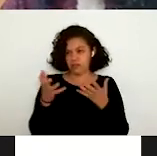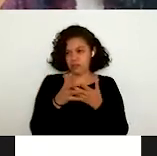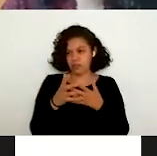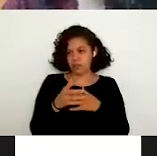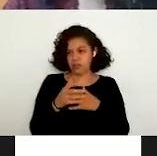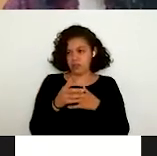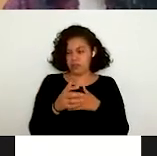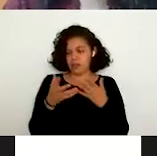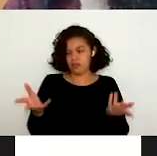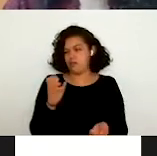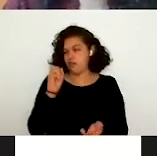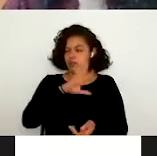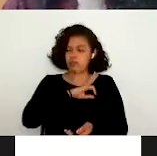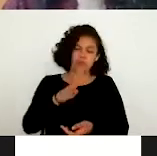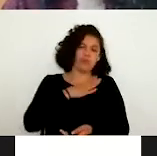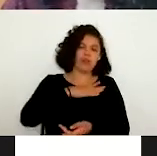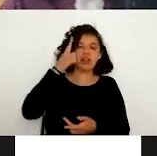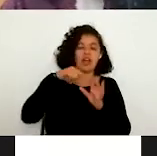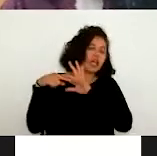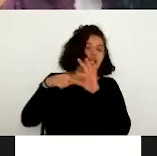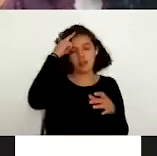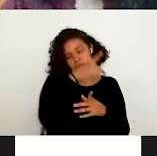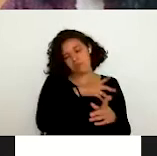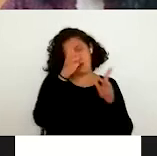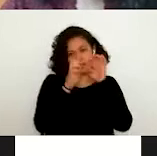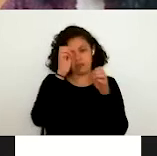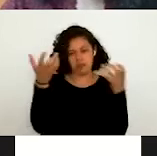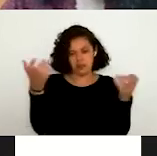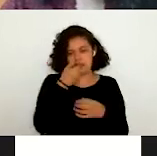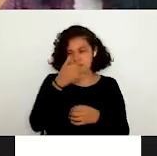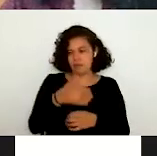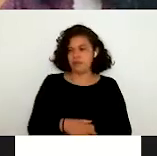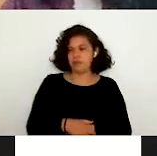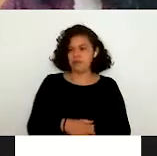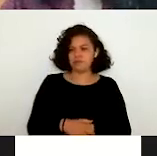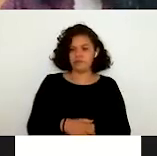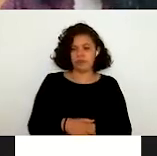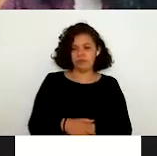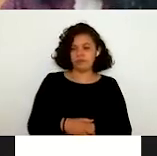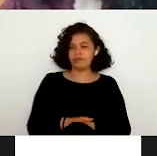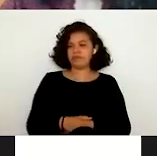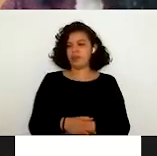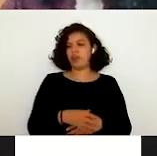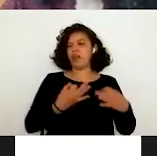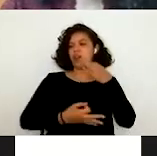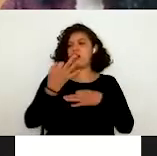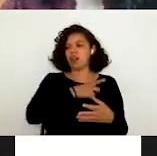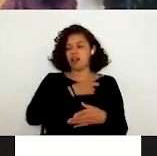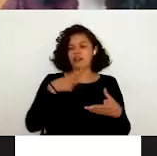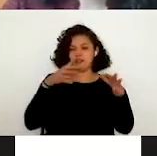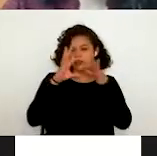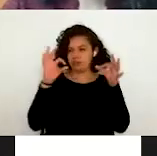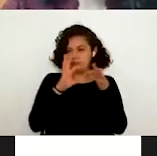a necesitar una guía de entrevistas, ¿no? Entonces, todo esto también lo tenemos que describir. Y tenemos que